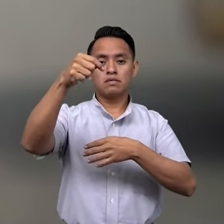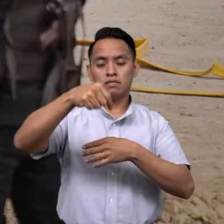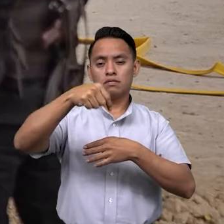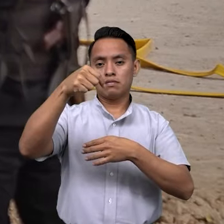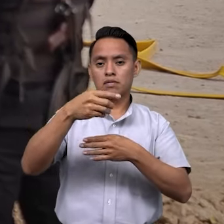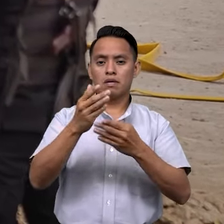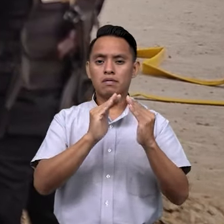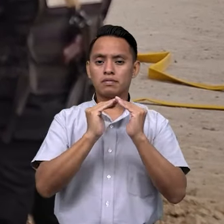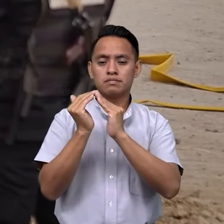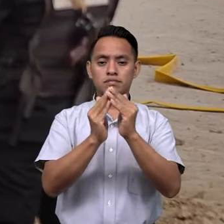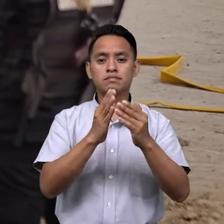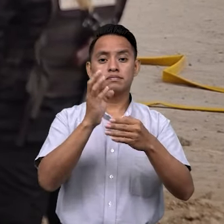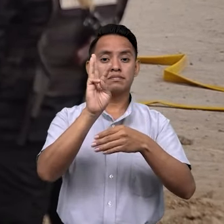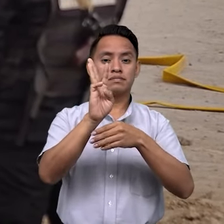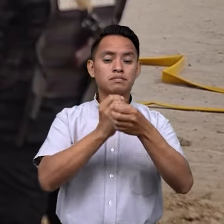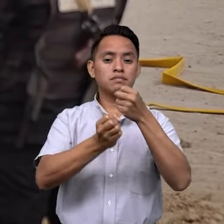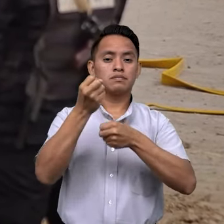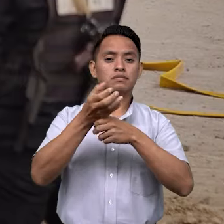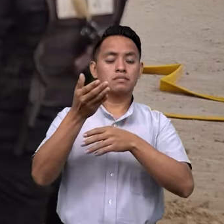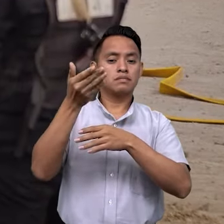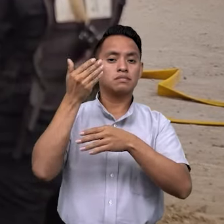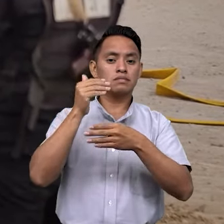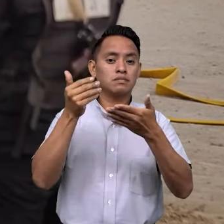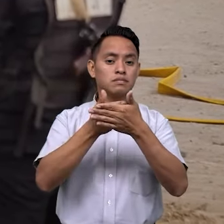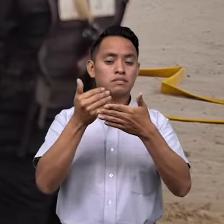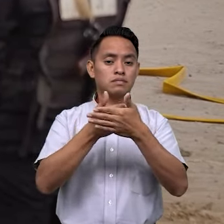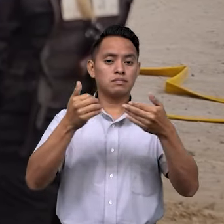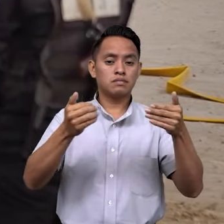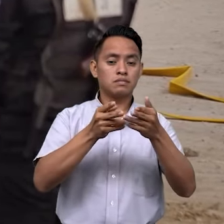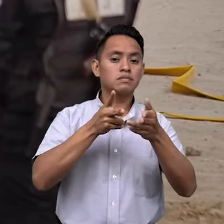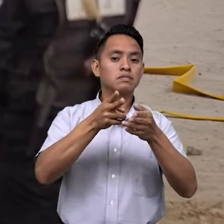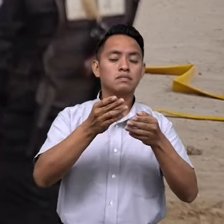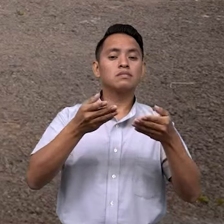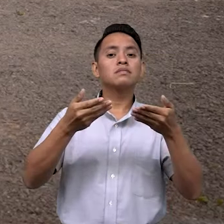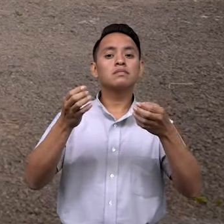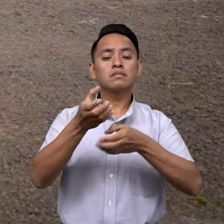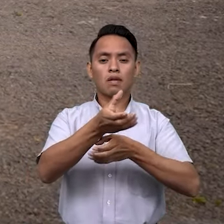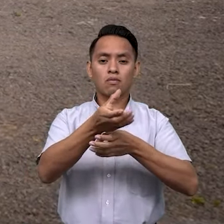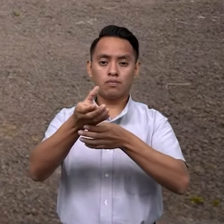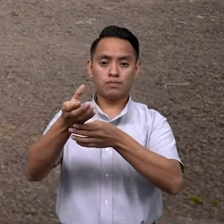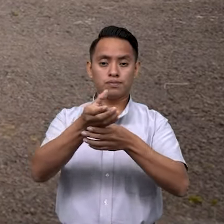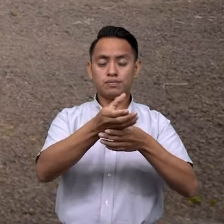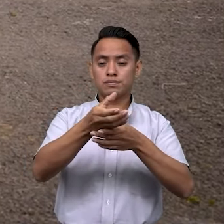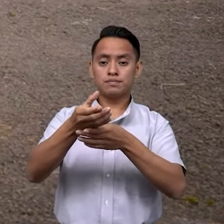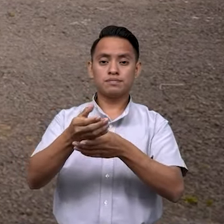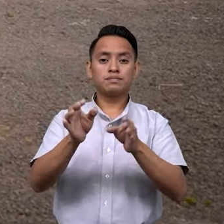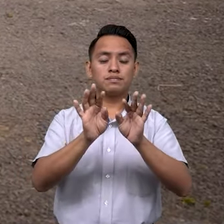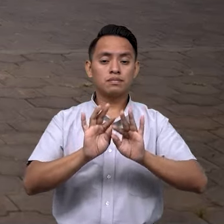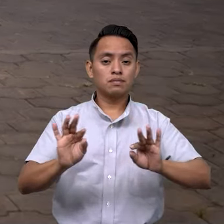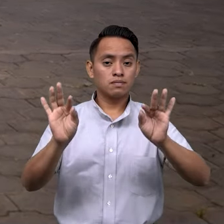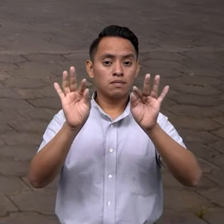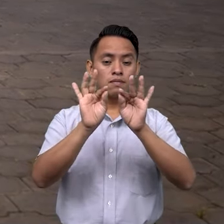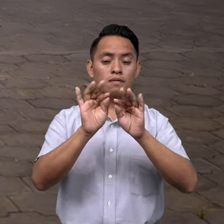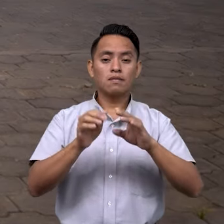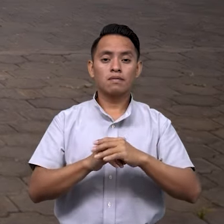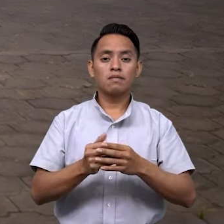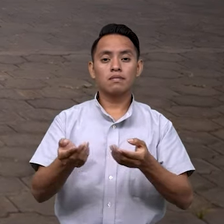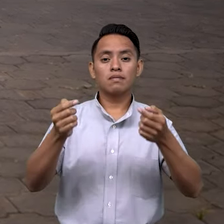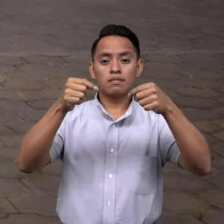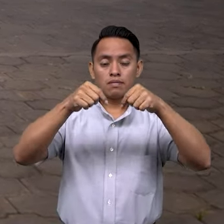urbano. Hace 3 años se inauguró la dirección de bomberos aquí en San Rafael del Norte. Eso es de mucha importancia, ya que